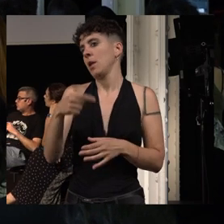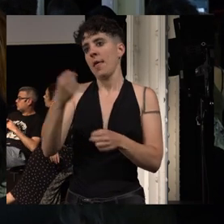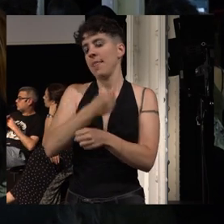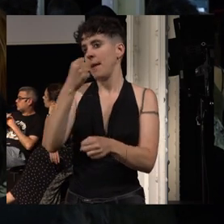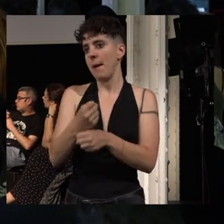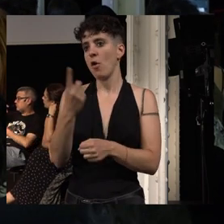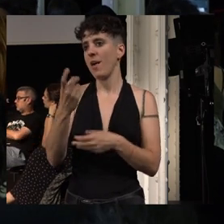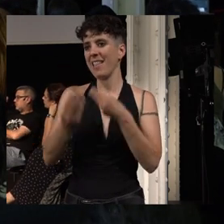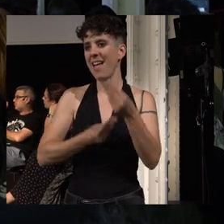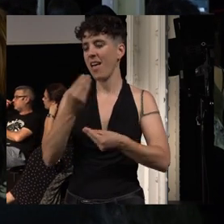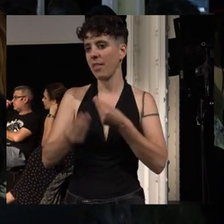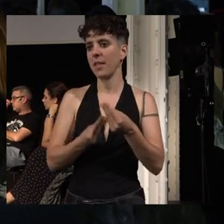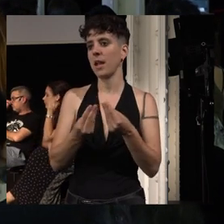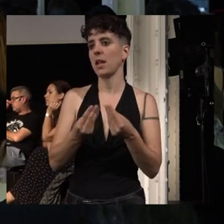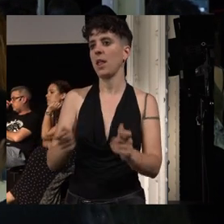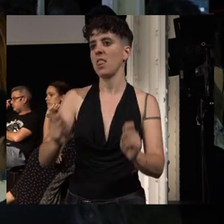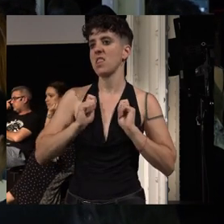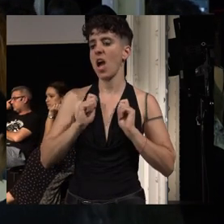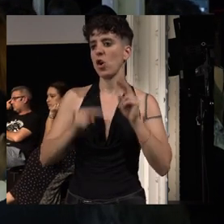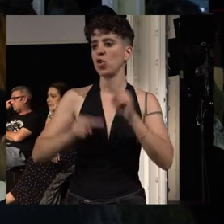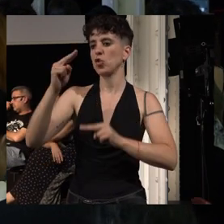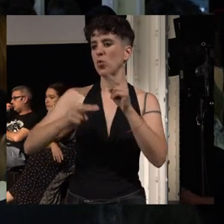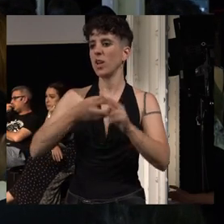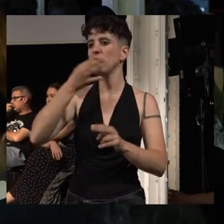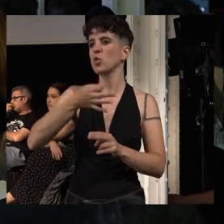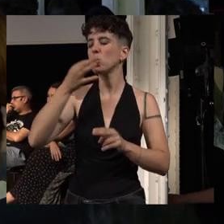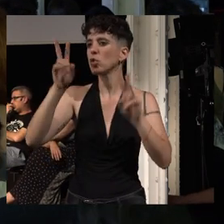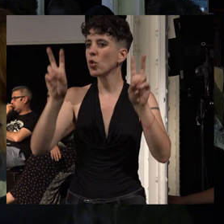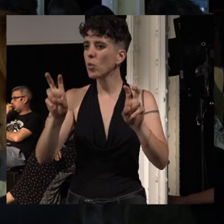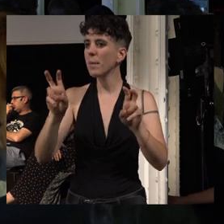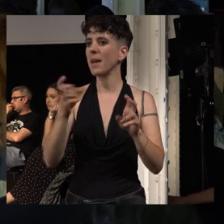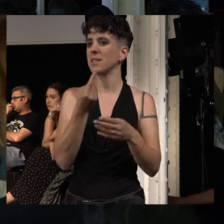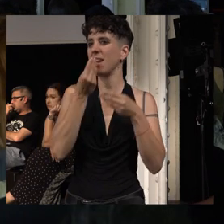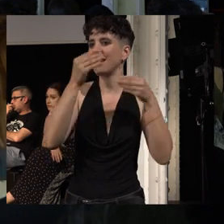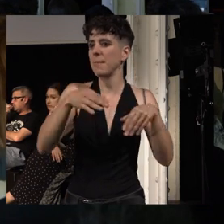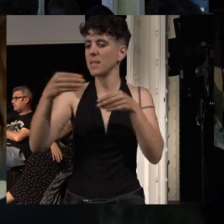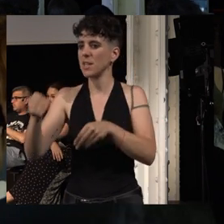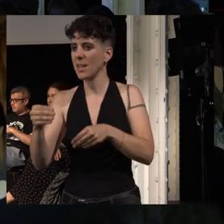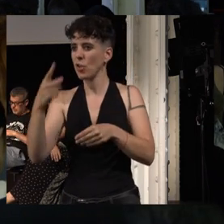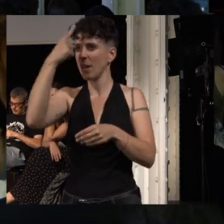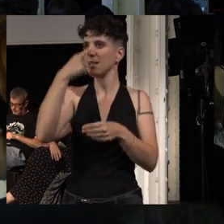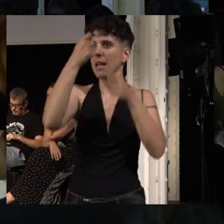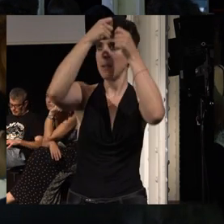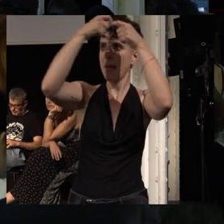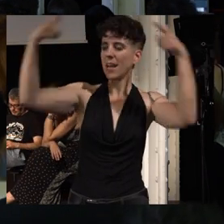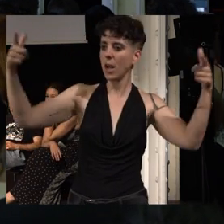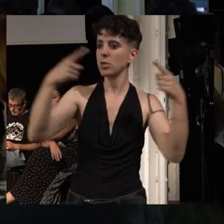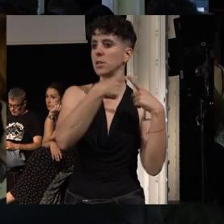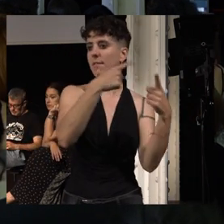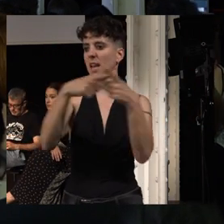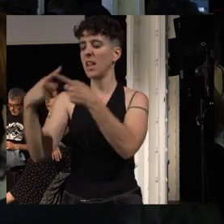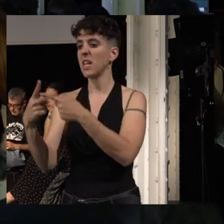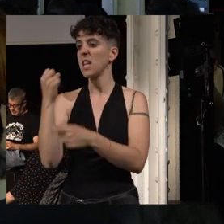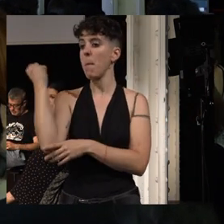¿no? Permitir que nos permitan construir nuevos discursos, nuevas representaciones sobre la diversidad y el género, y al fin y al cabo redistribuir el poder, que yo